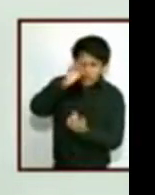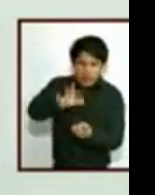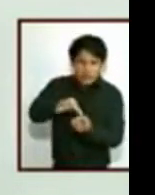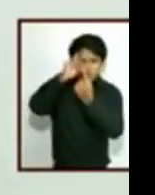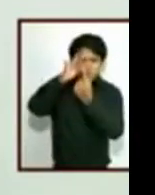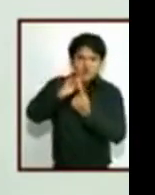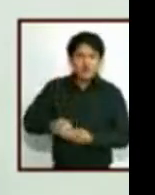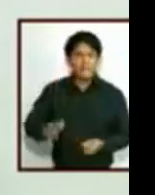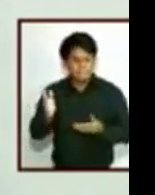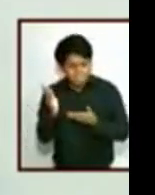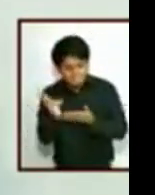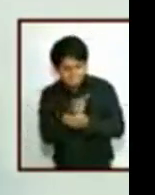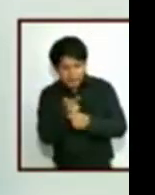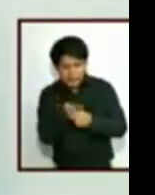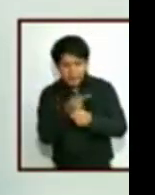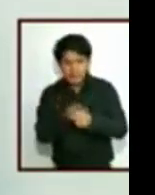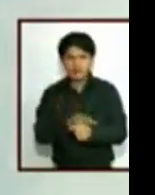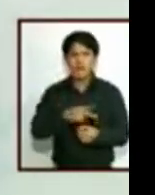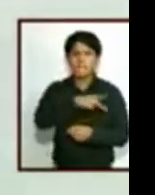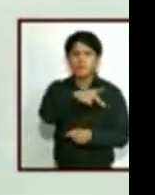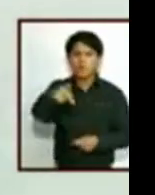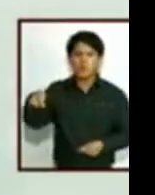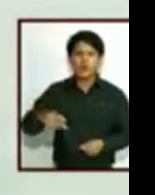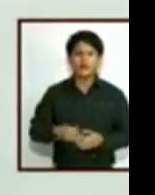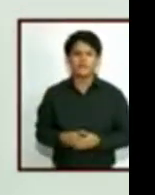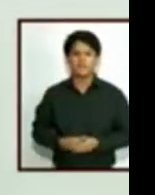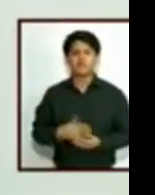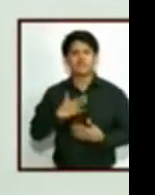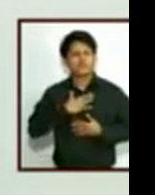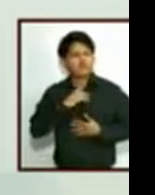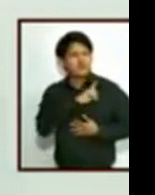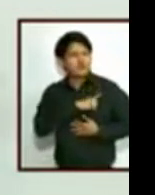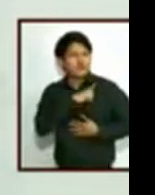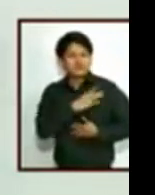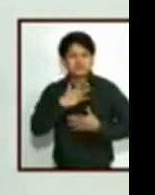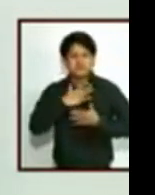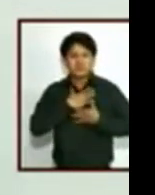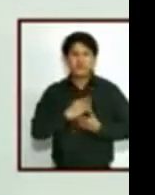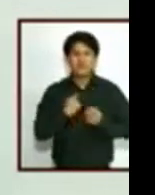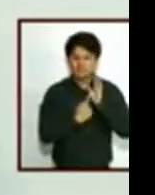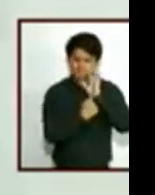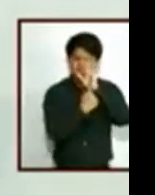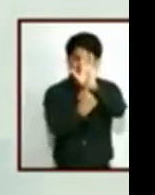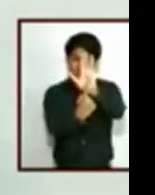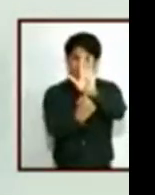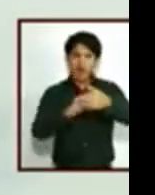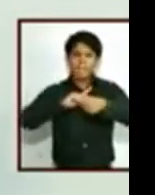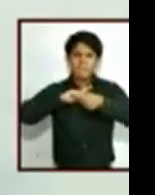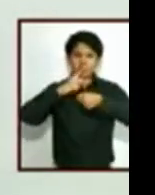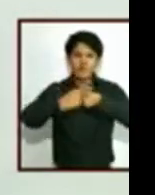tengan que pasar por una consulta popular. De hecho, soy el único candidato que ya presentó